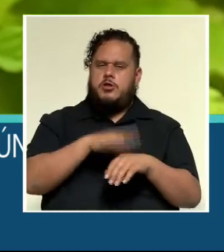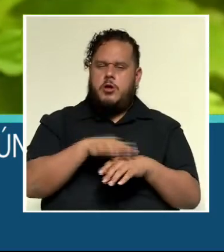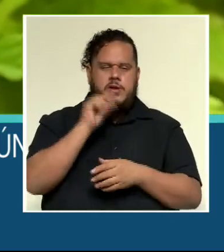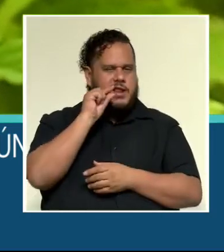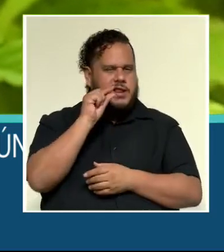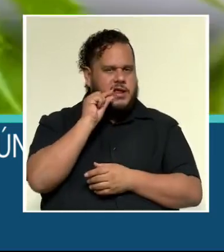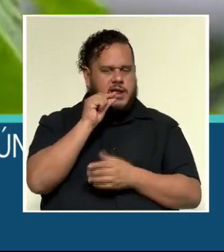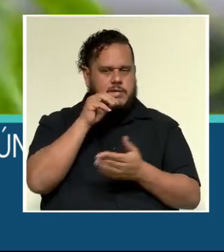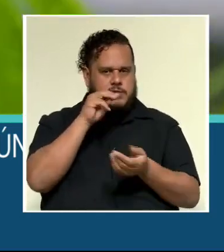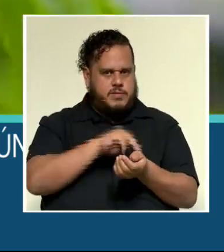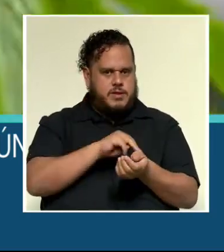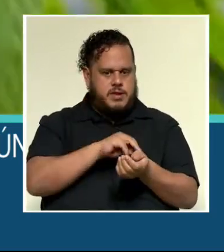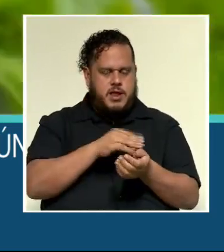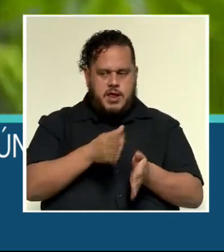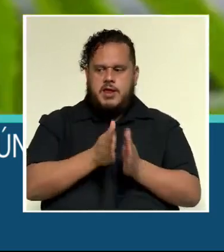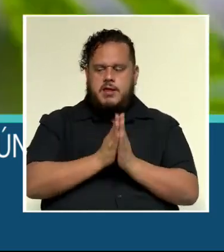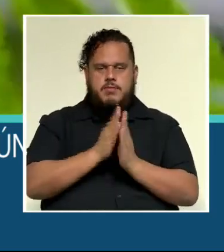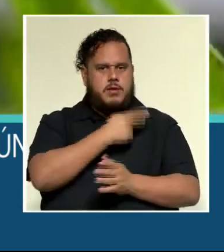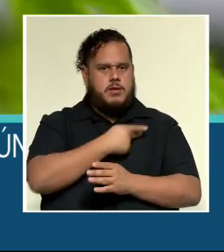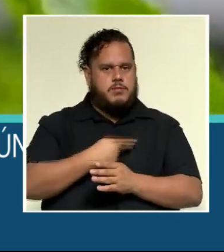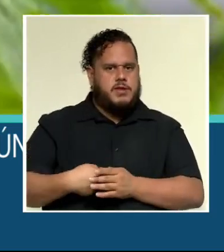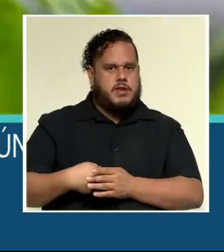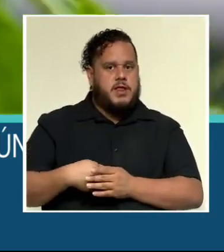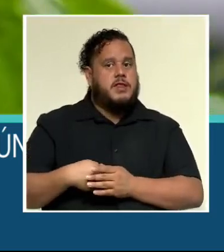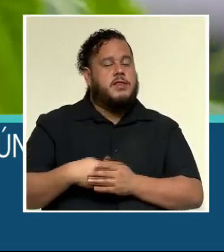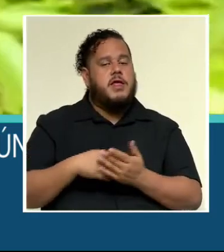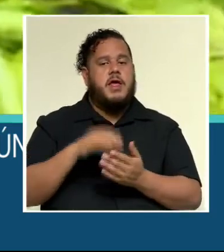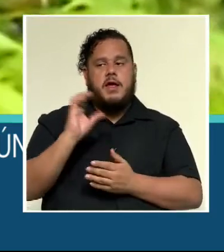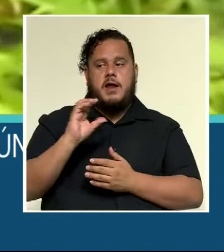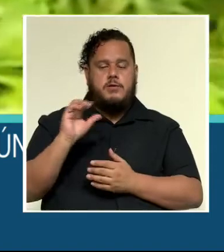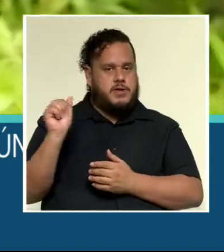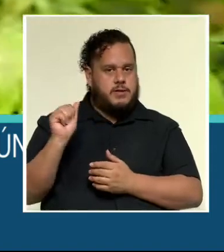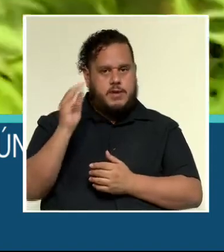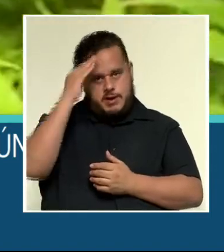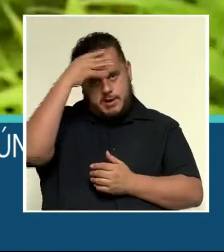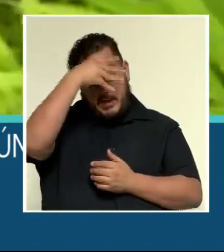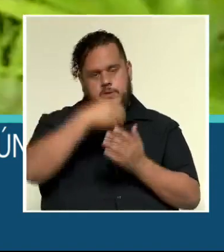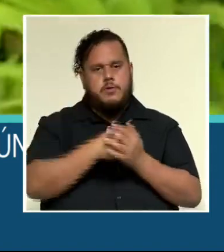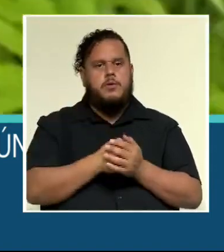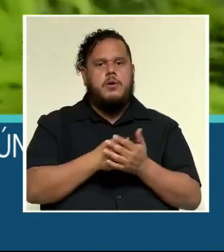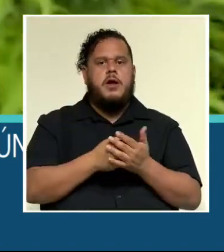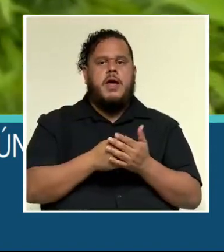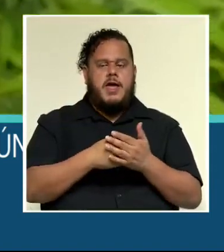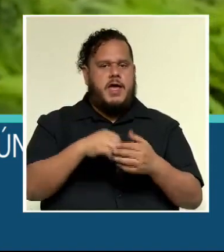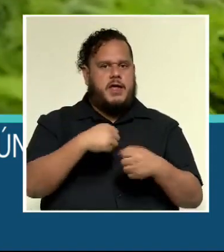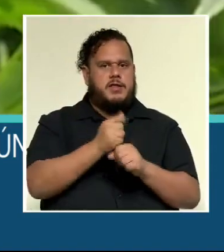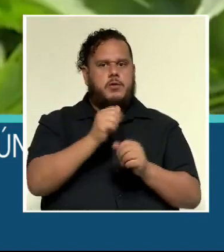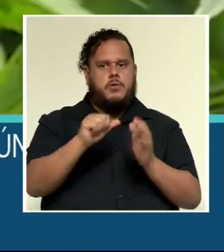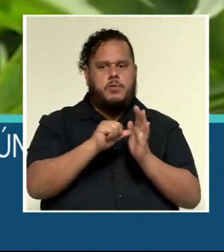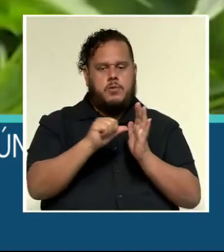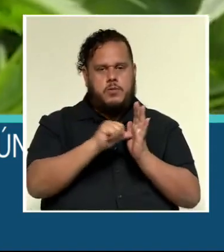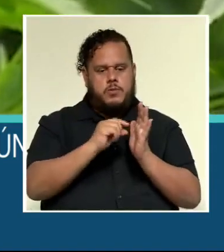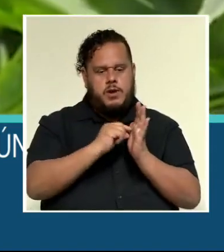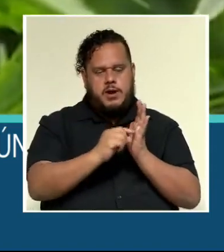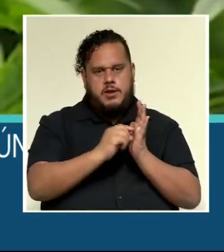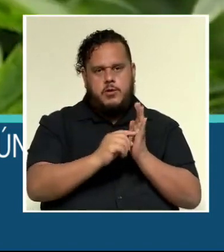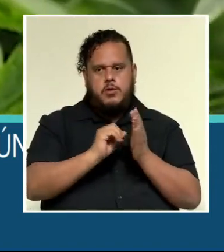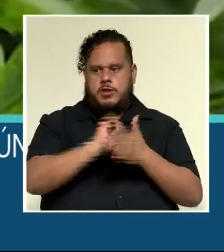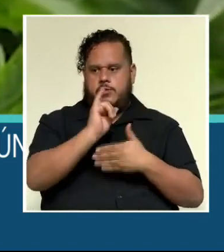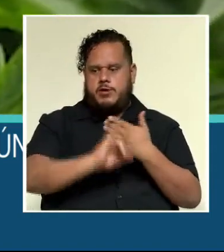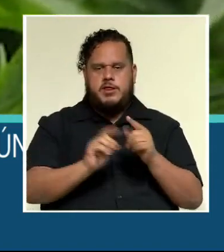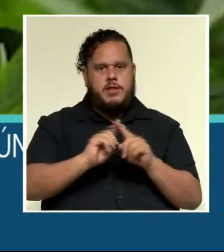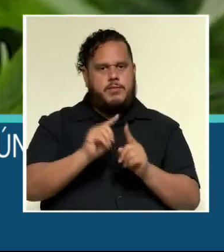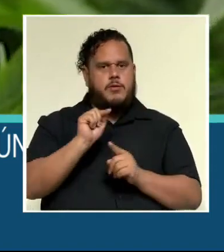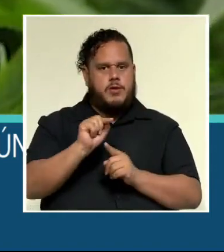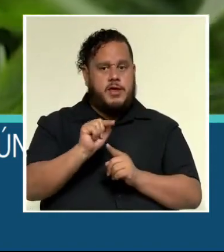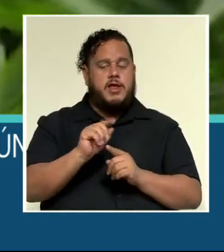medicinal. Inclusive pidieron al presidente de la República, Carlos Alvarado, vetar un artículo del proyecto. Eso sí, en esta fracción